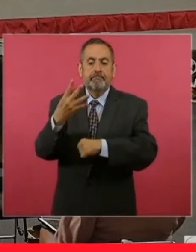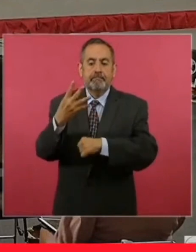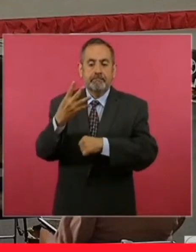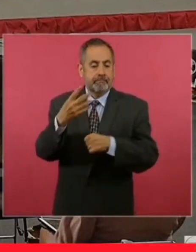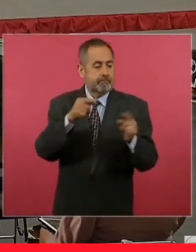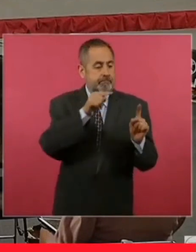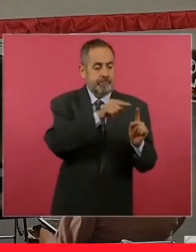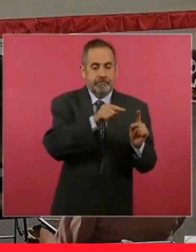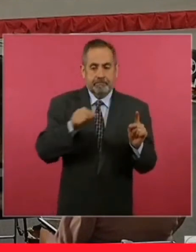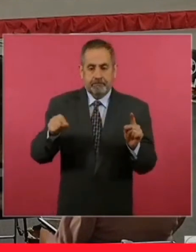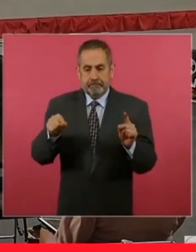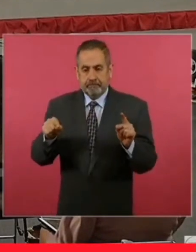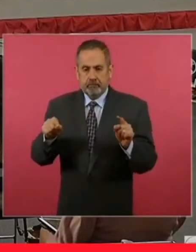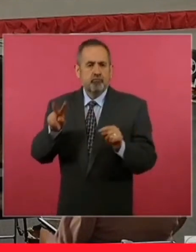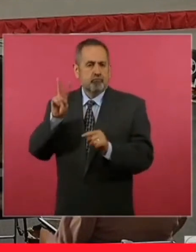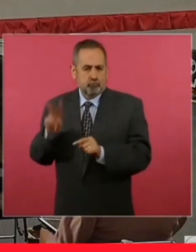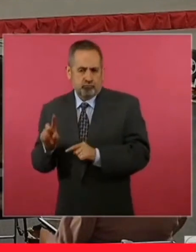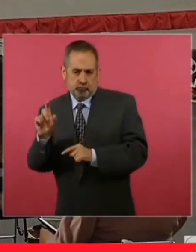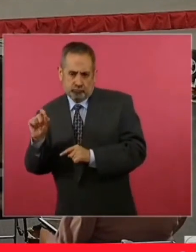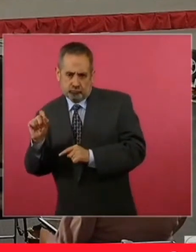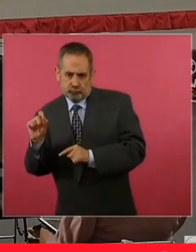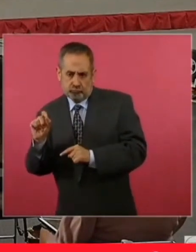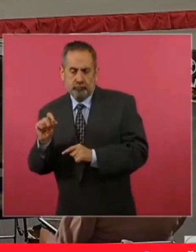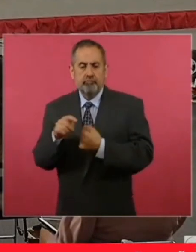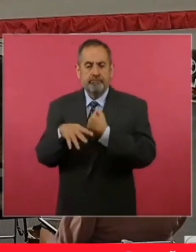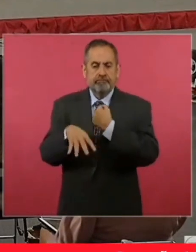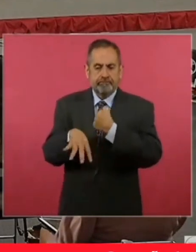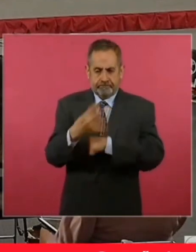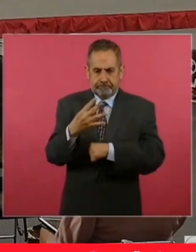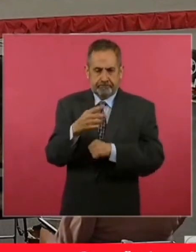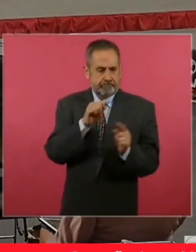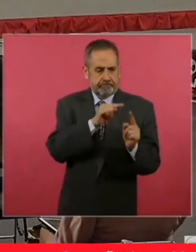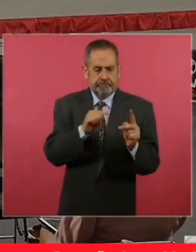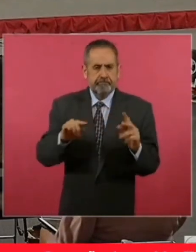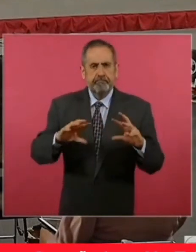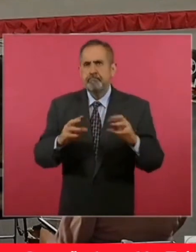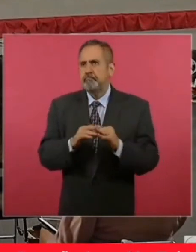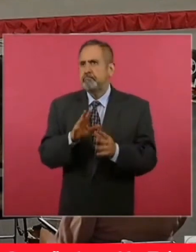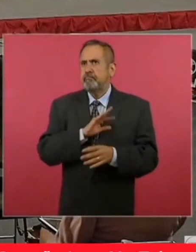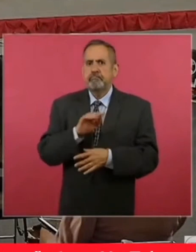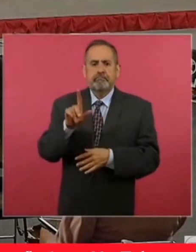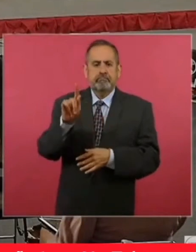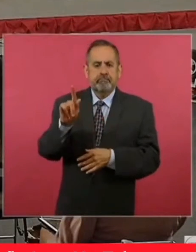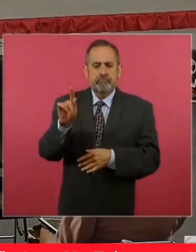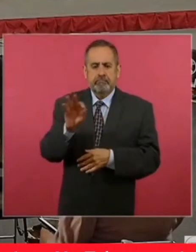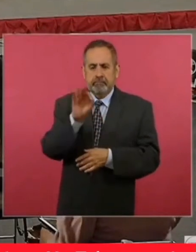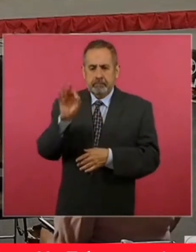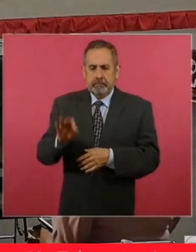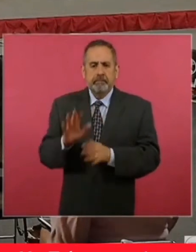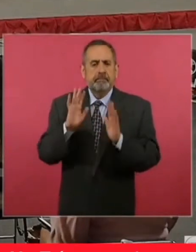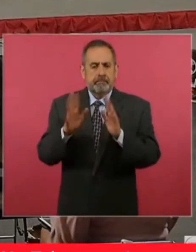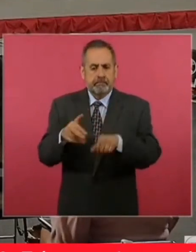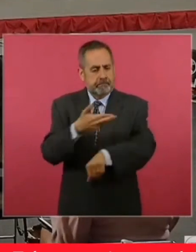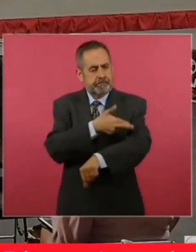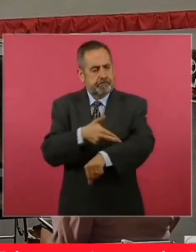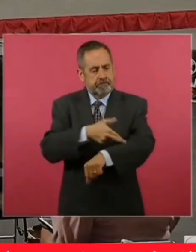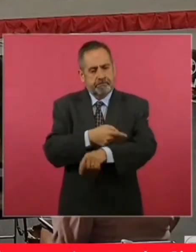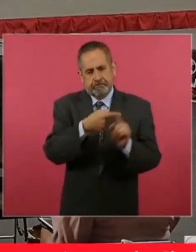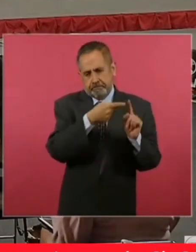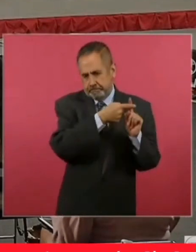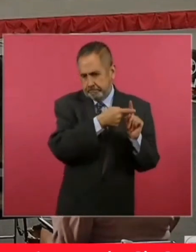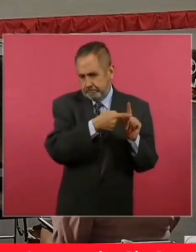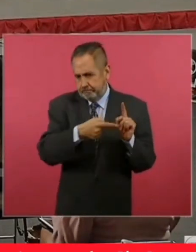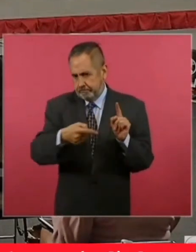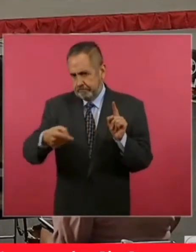estaciones de un total de 20, es decir, es el 70% de toda la línea la que ya